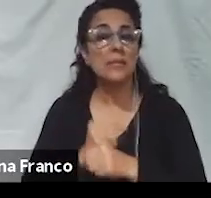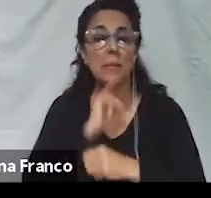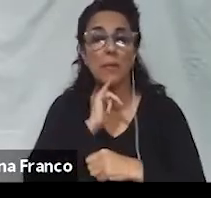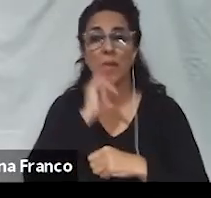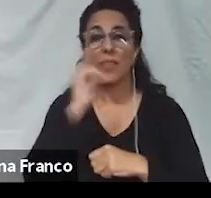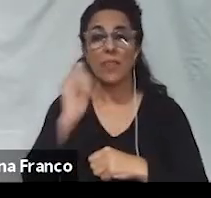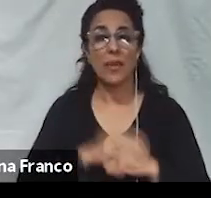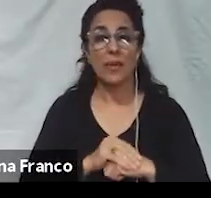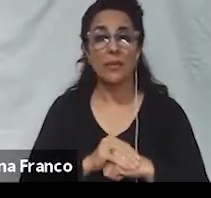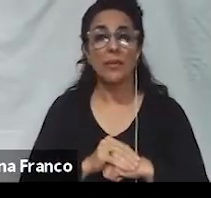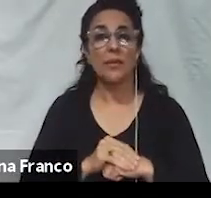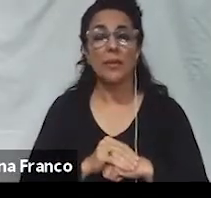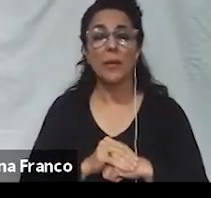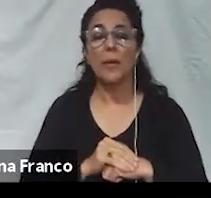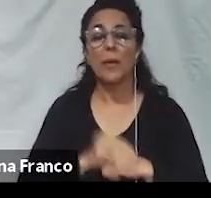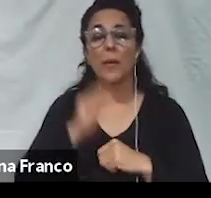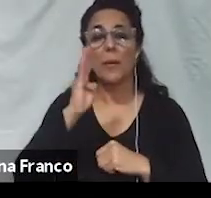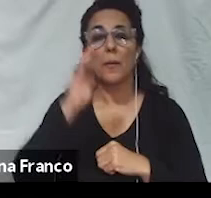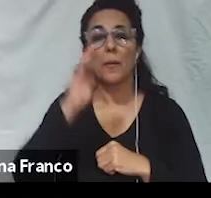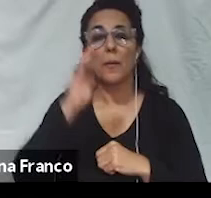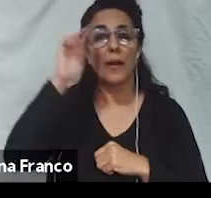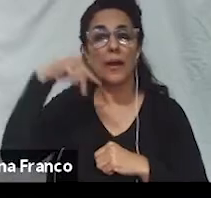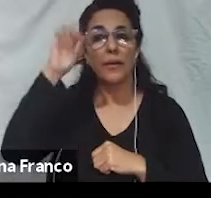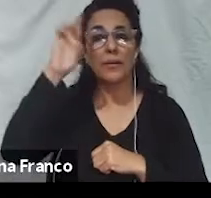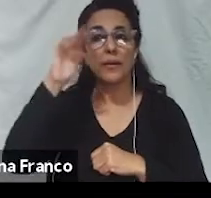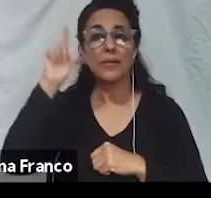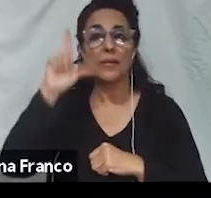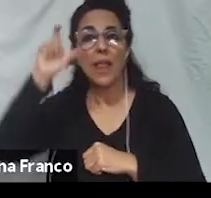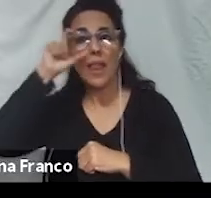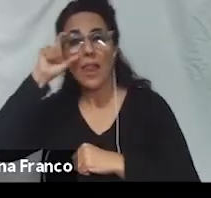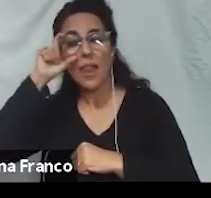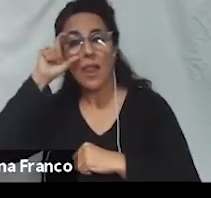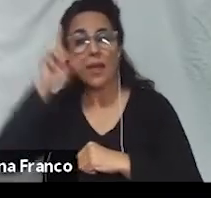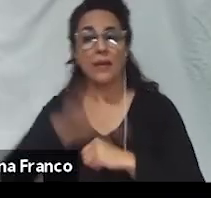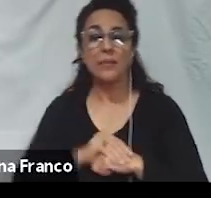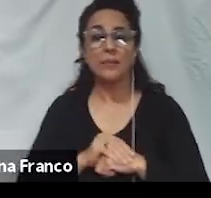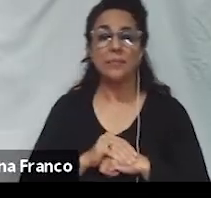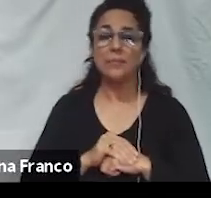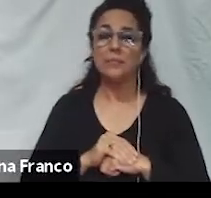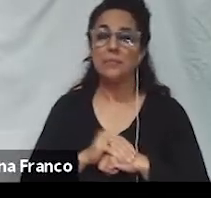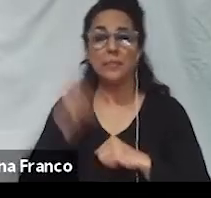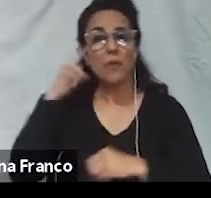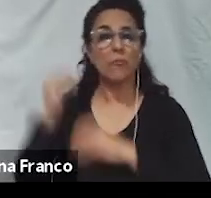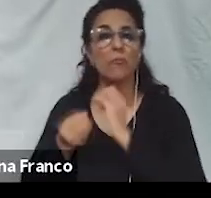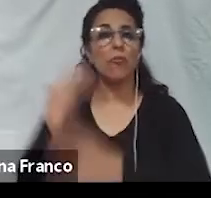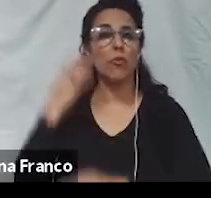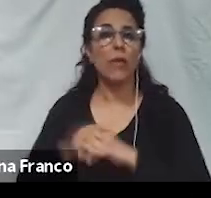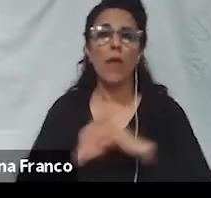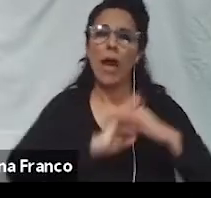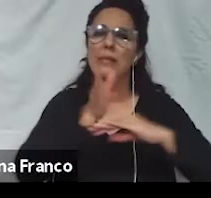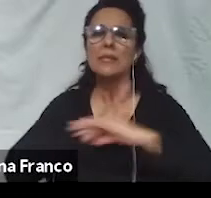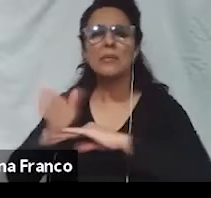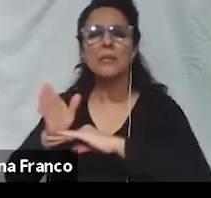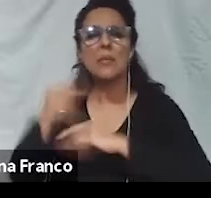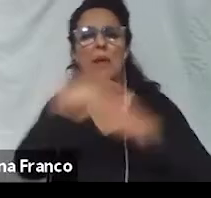en principio la dijo Tim Berners-Lee, que es el fundador de W3C, pero él dijo que la